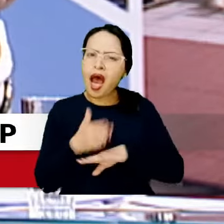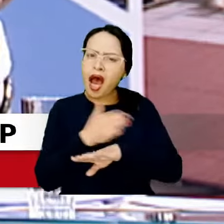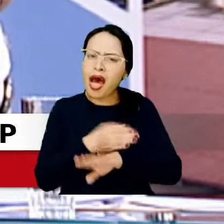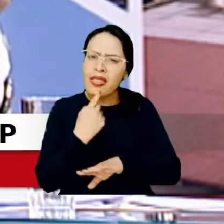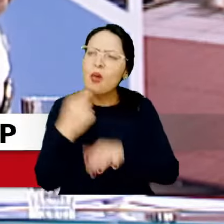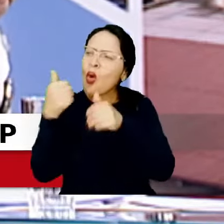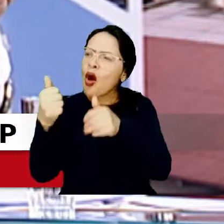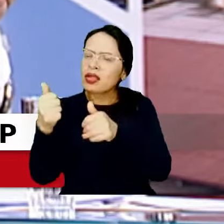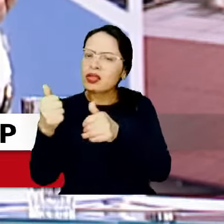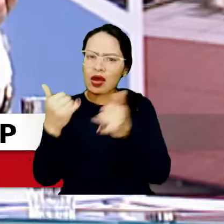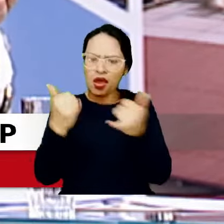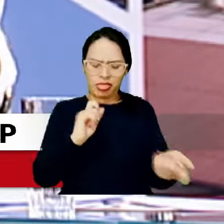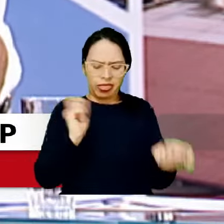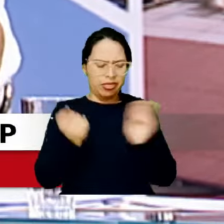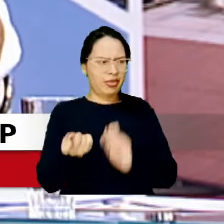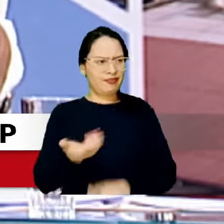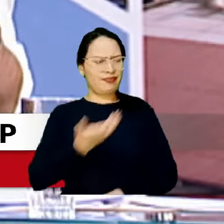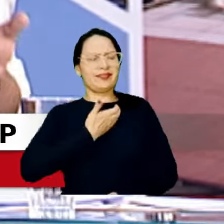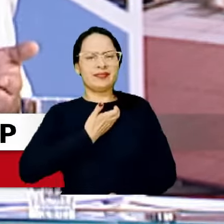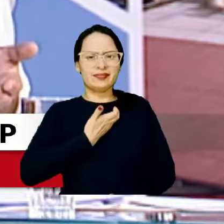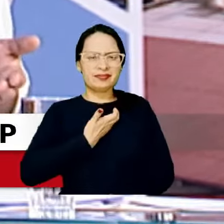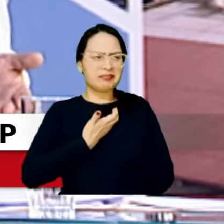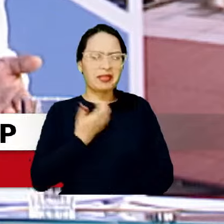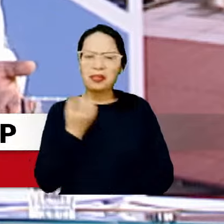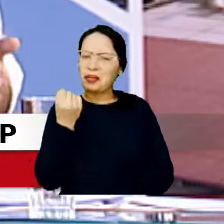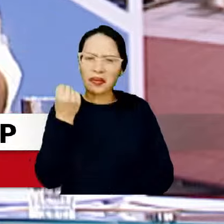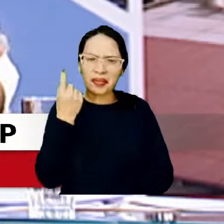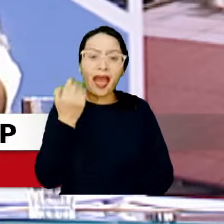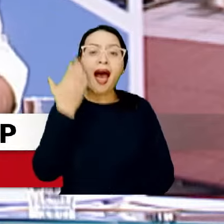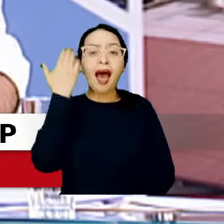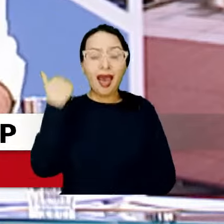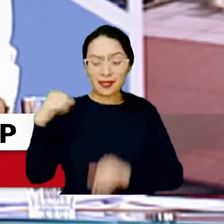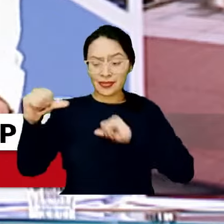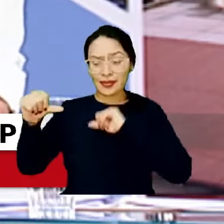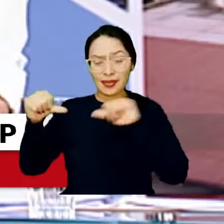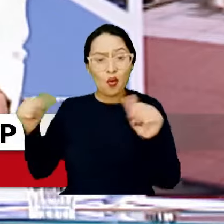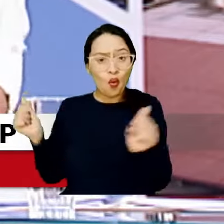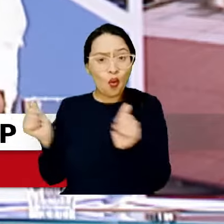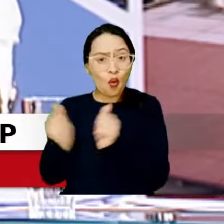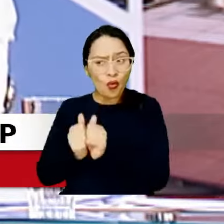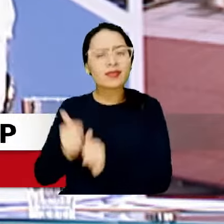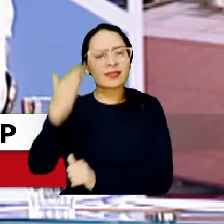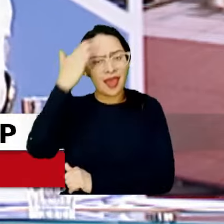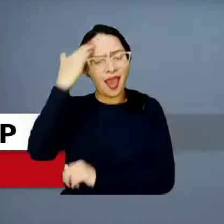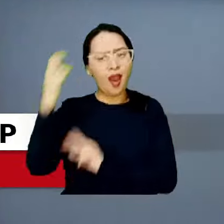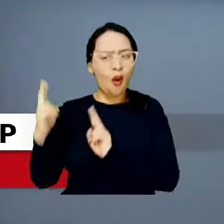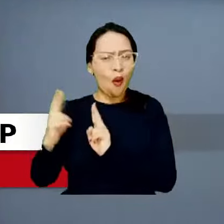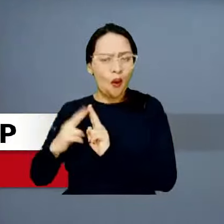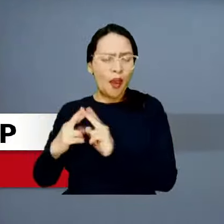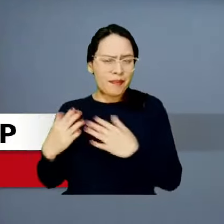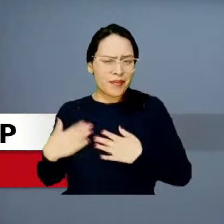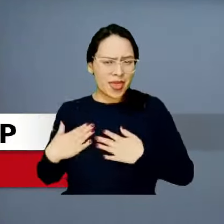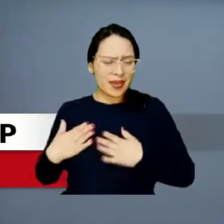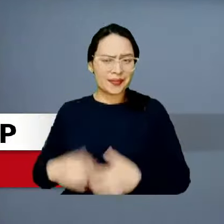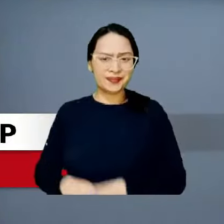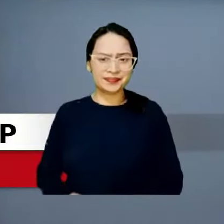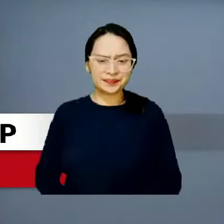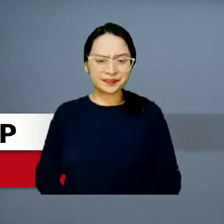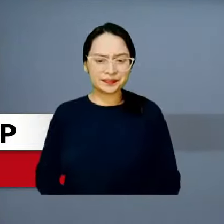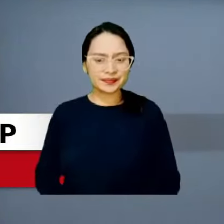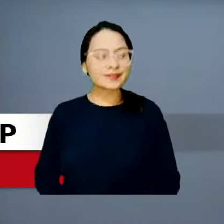porque además compartieron algunos de ellos la administración conmigo y saben cómo es mi forma de actuar. Antes de dar paso a nuestro compañero Marcelo Aguilera, también, que